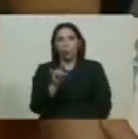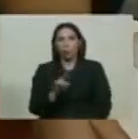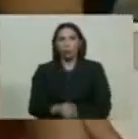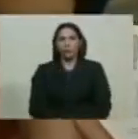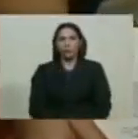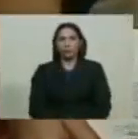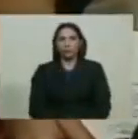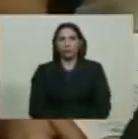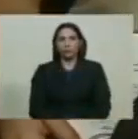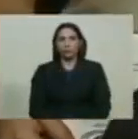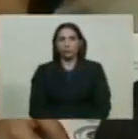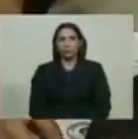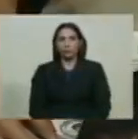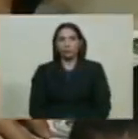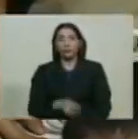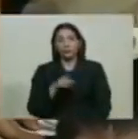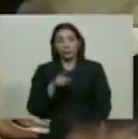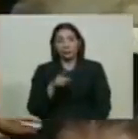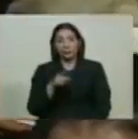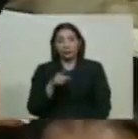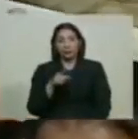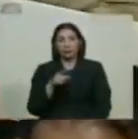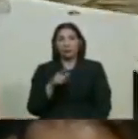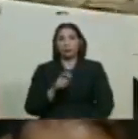fin, momentos inolvidables.